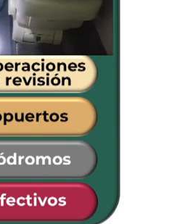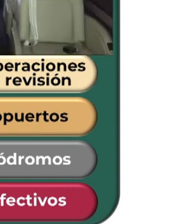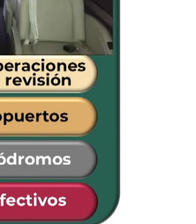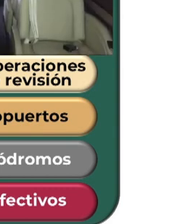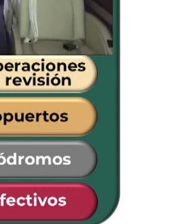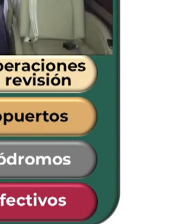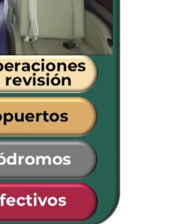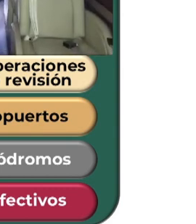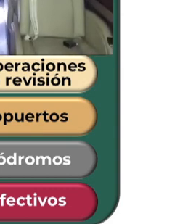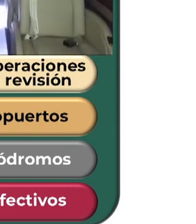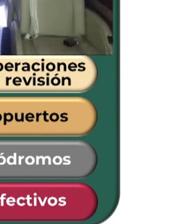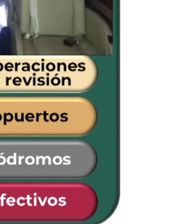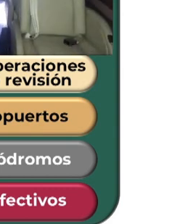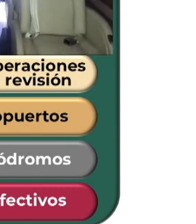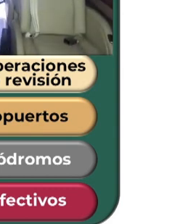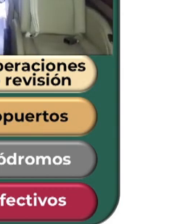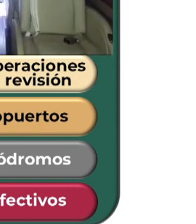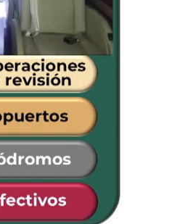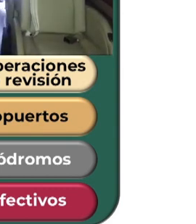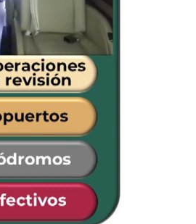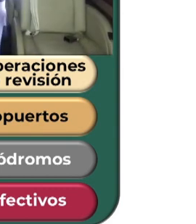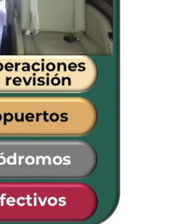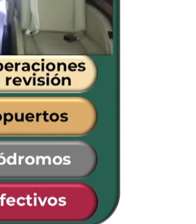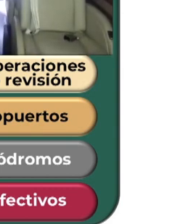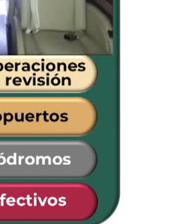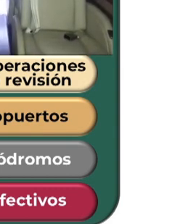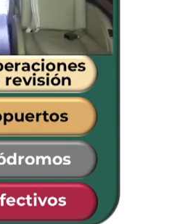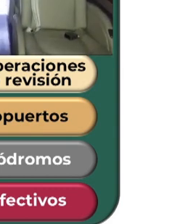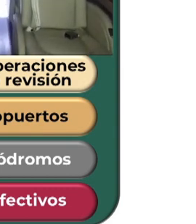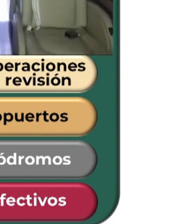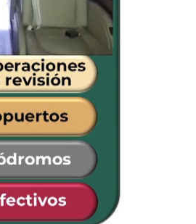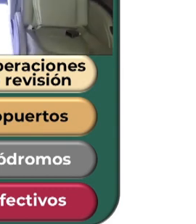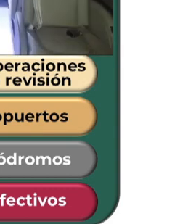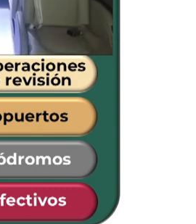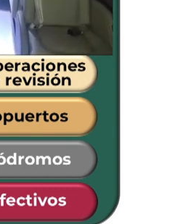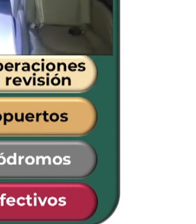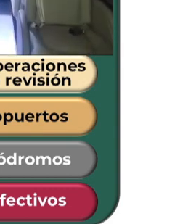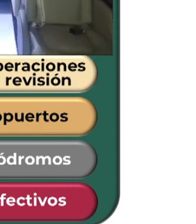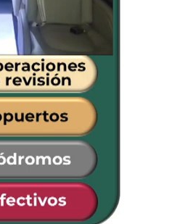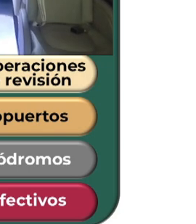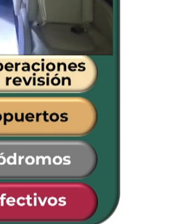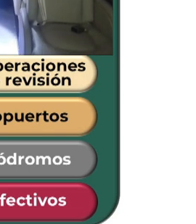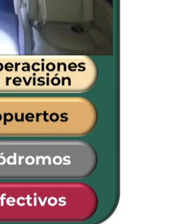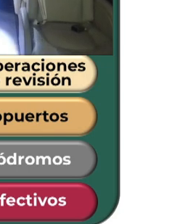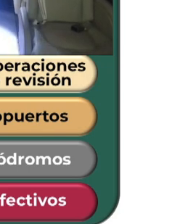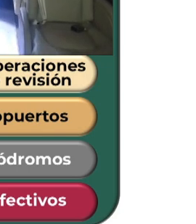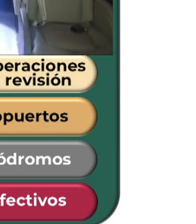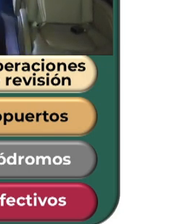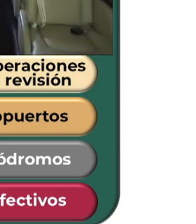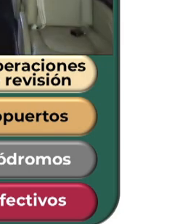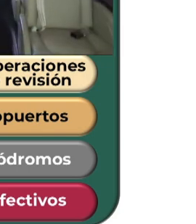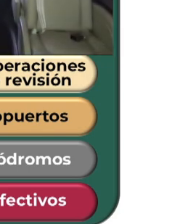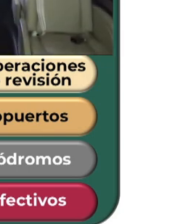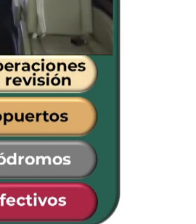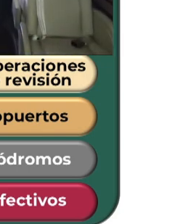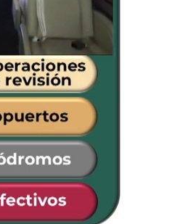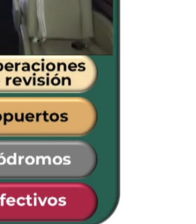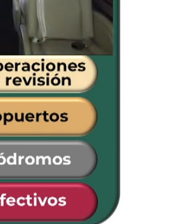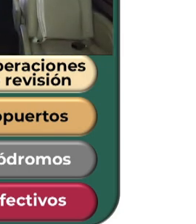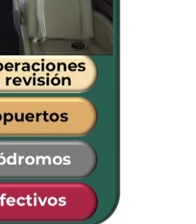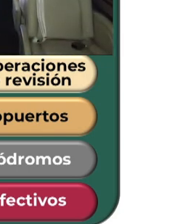23,768, 72 aeropuertos, 27 aeródromos y 518 efectivos empleados. La que sigue.